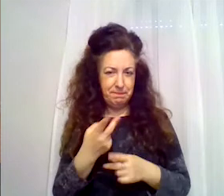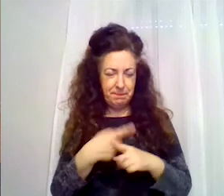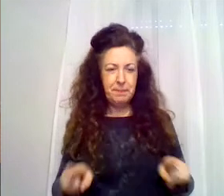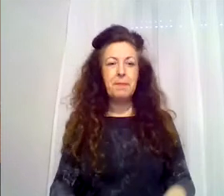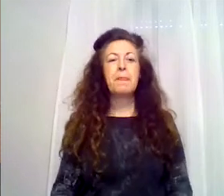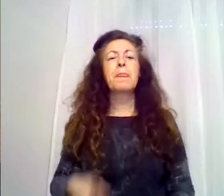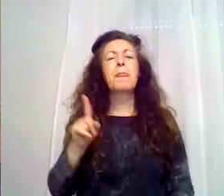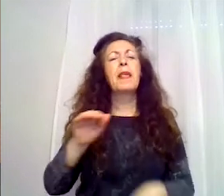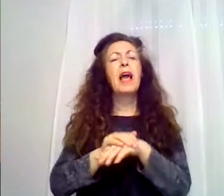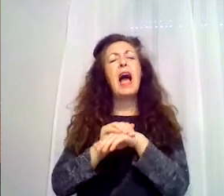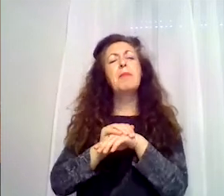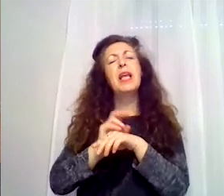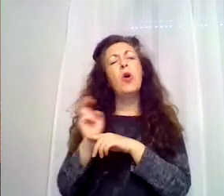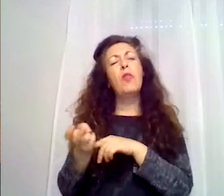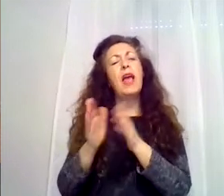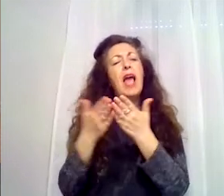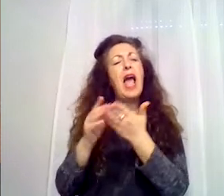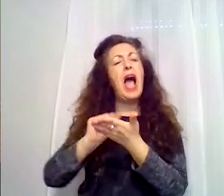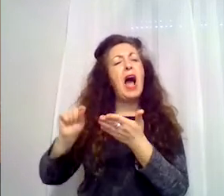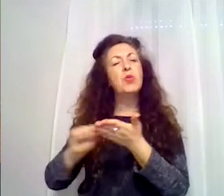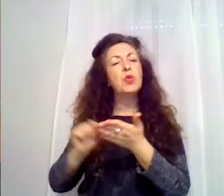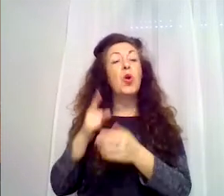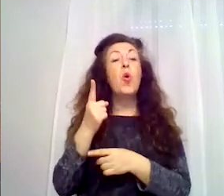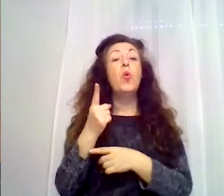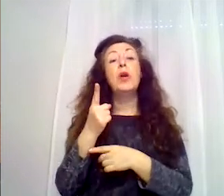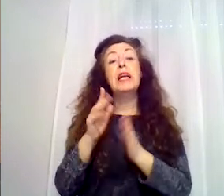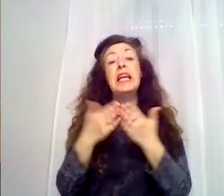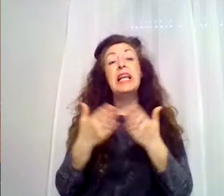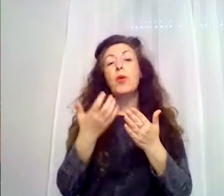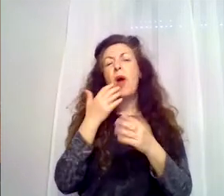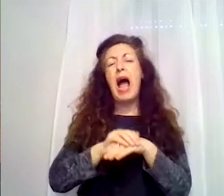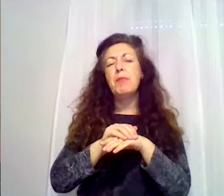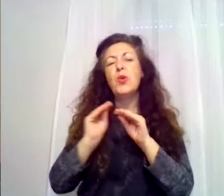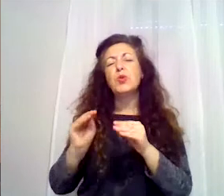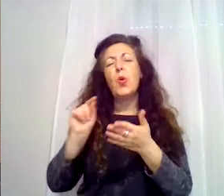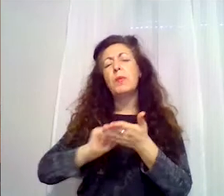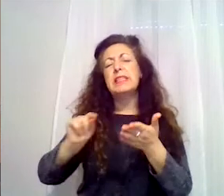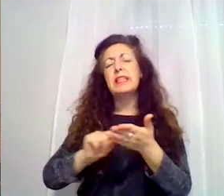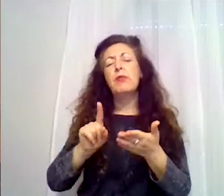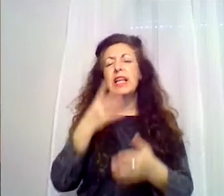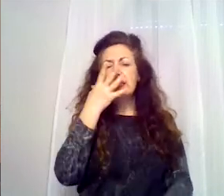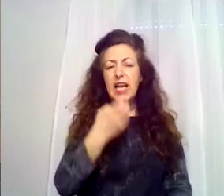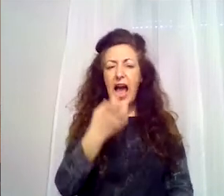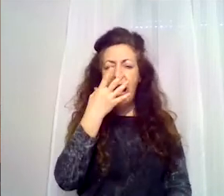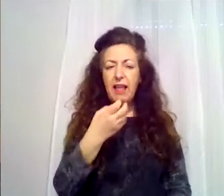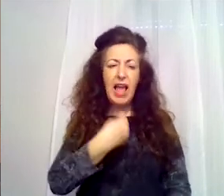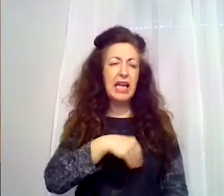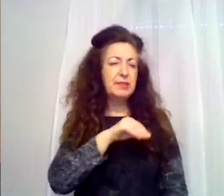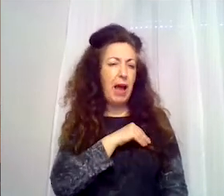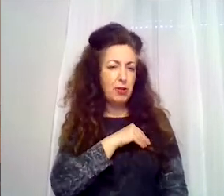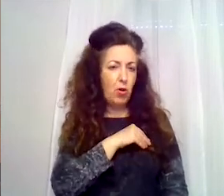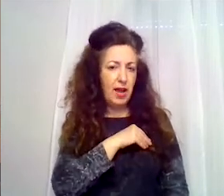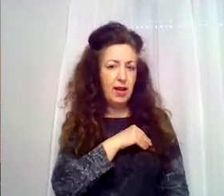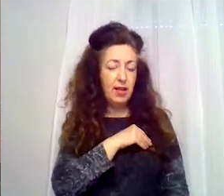ha creado el universo, pero ese alguien a los hombres les da igual porque está muy por encima